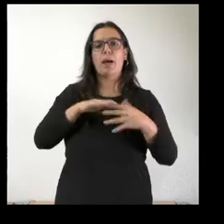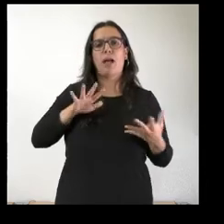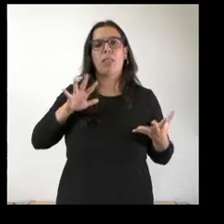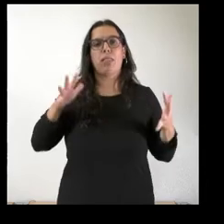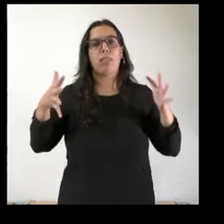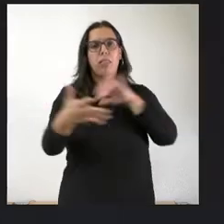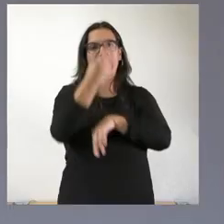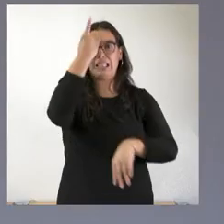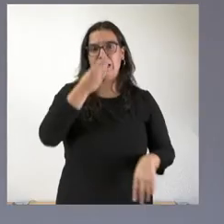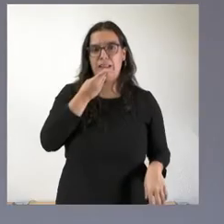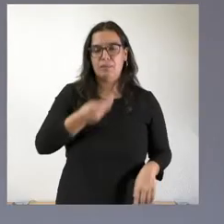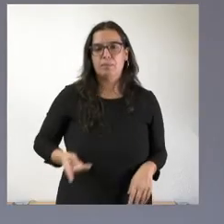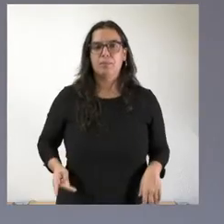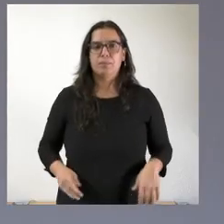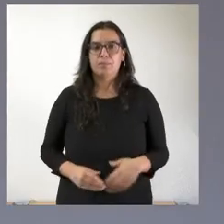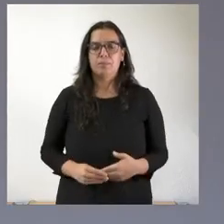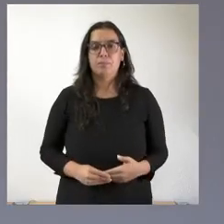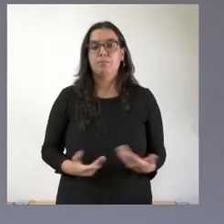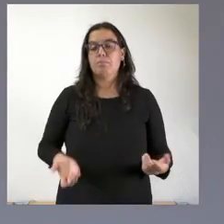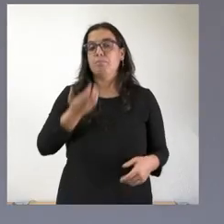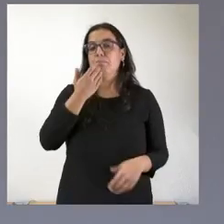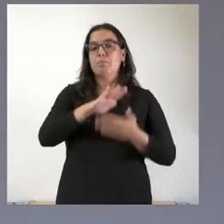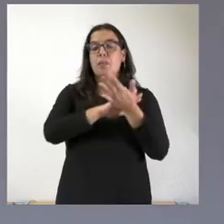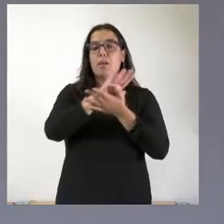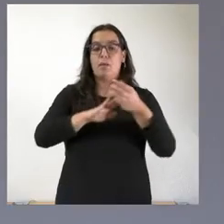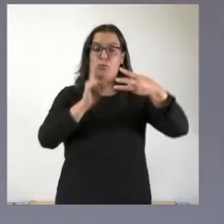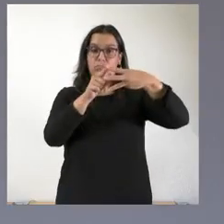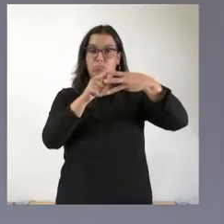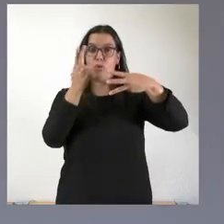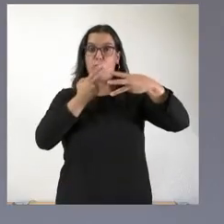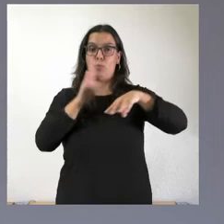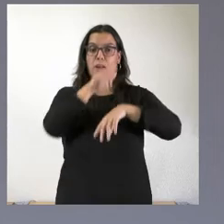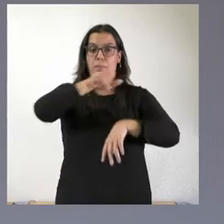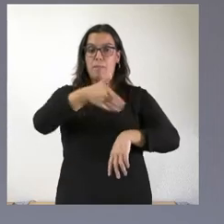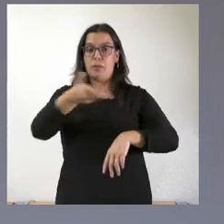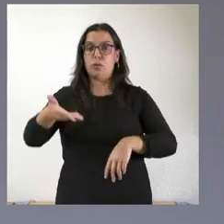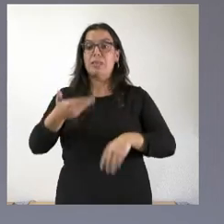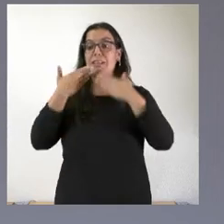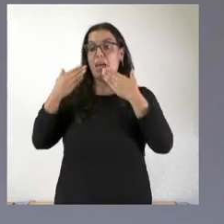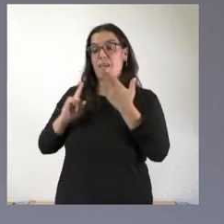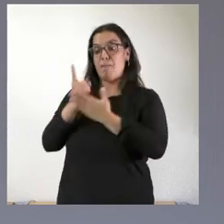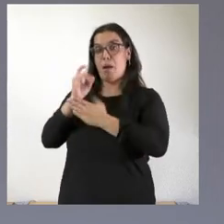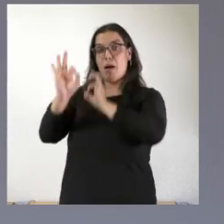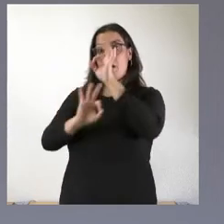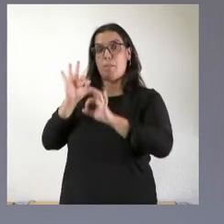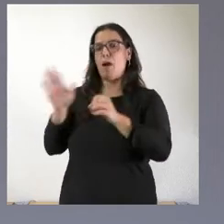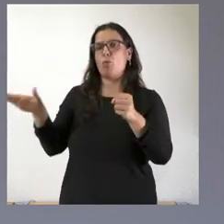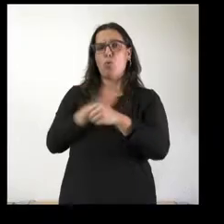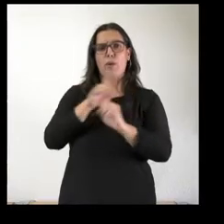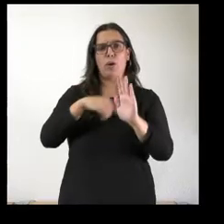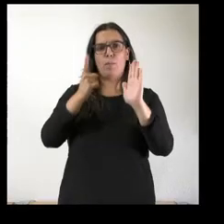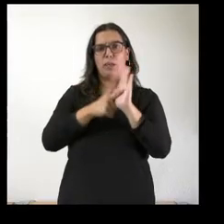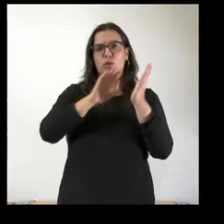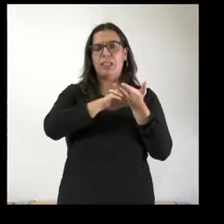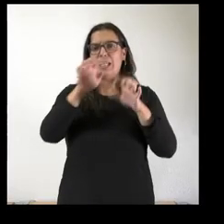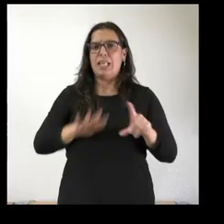digital. Si hablamos del compromiso con la ciudadanía, con este nuevo mapa daremos una cobertura total a la población de